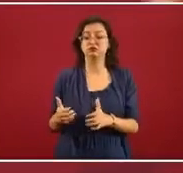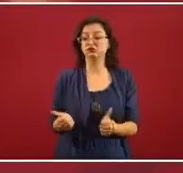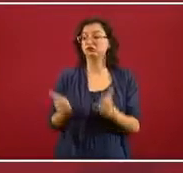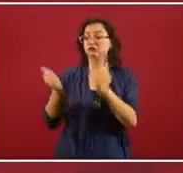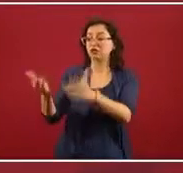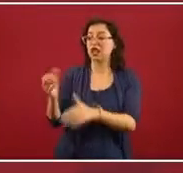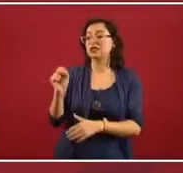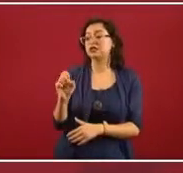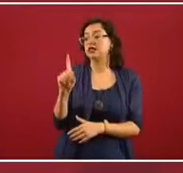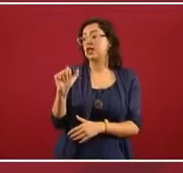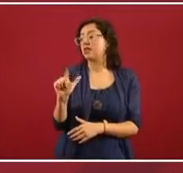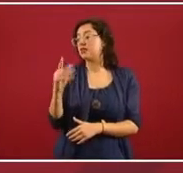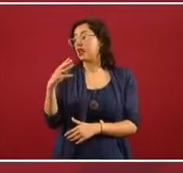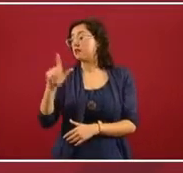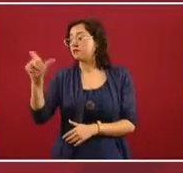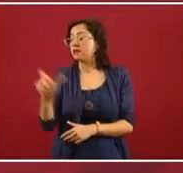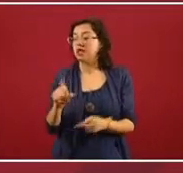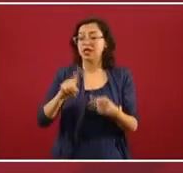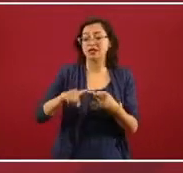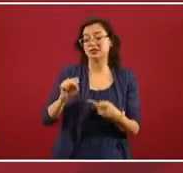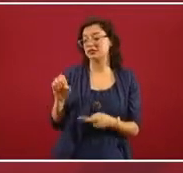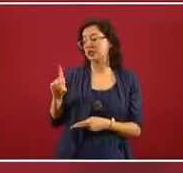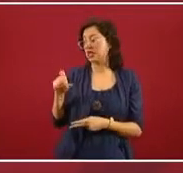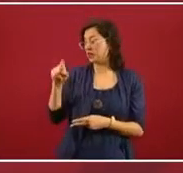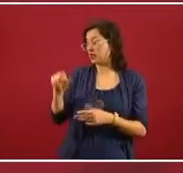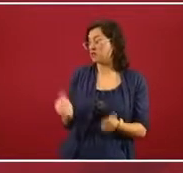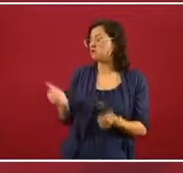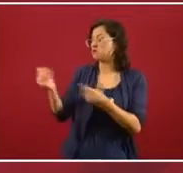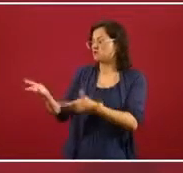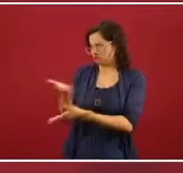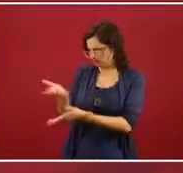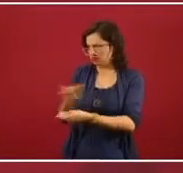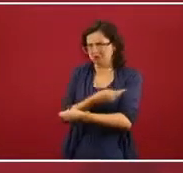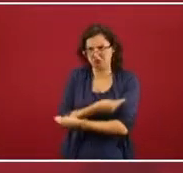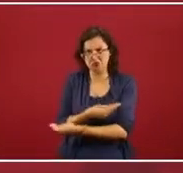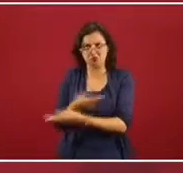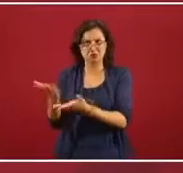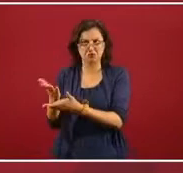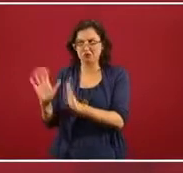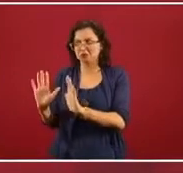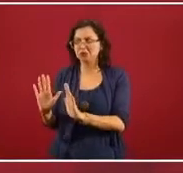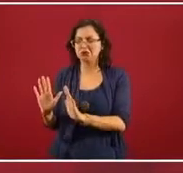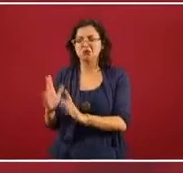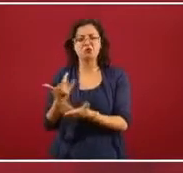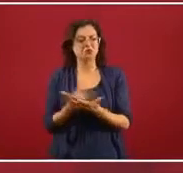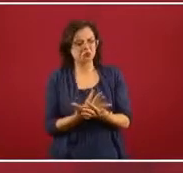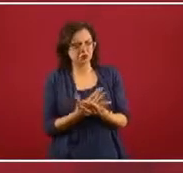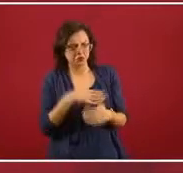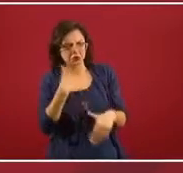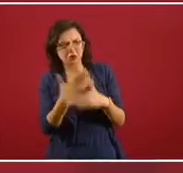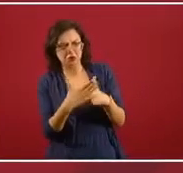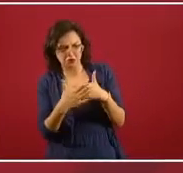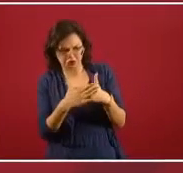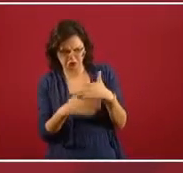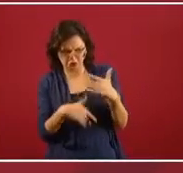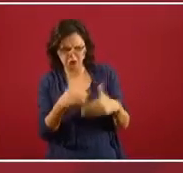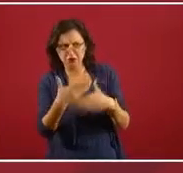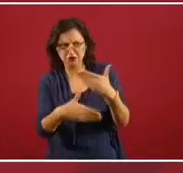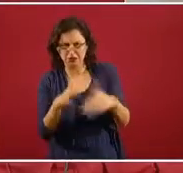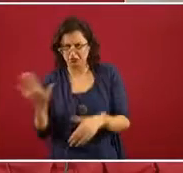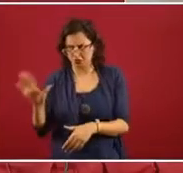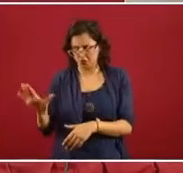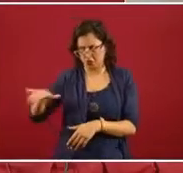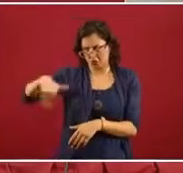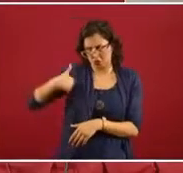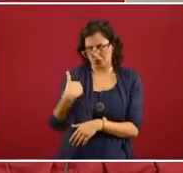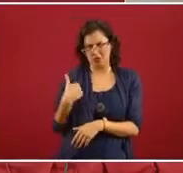Segalmex, se la paso a la Defensa Nacional y en unos meses se las devolvemos kilo por kilo. No hay ningún problema, no